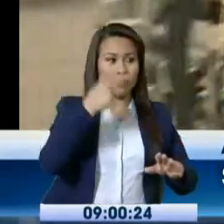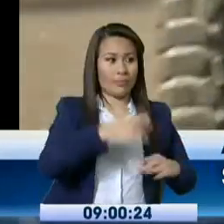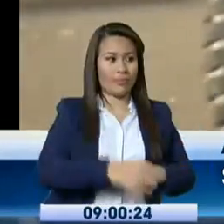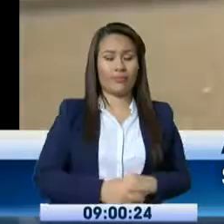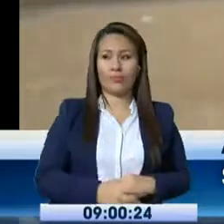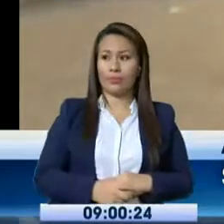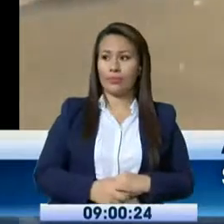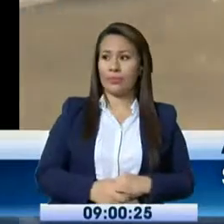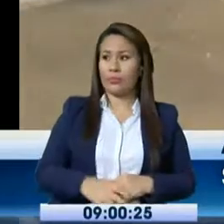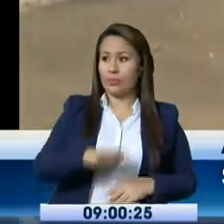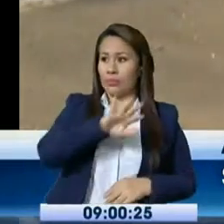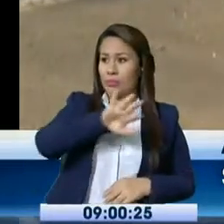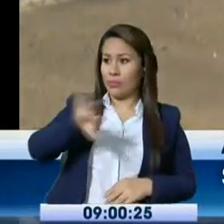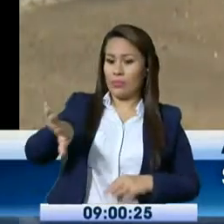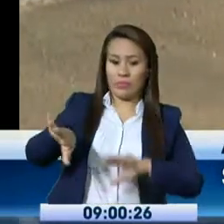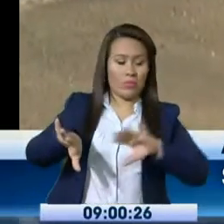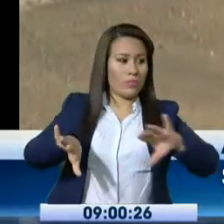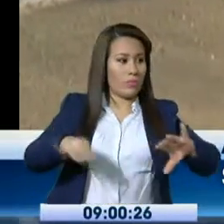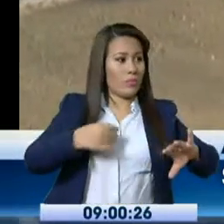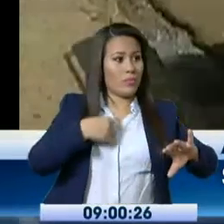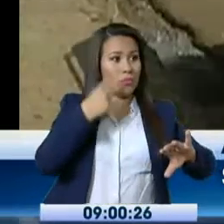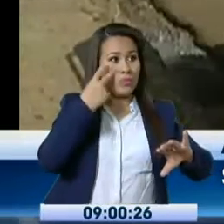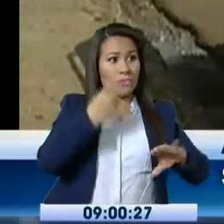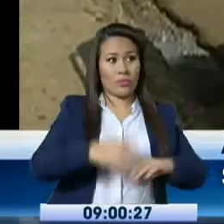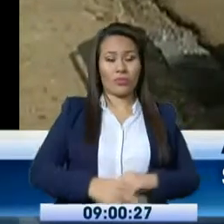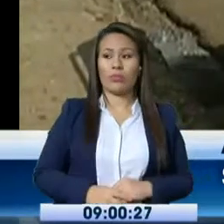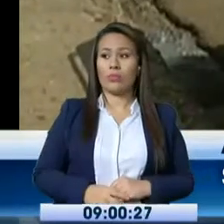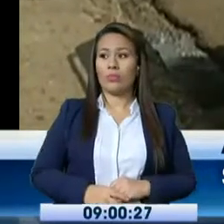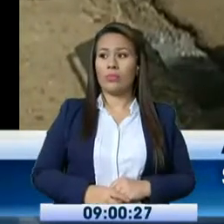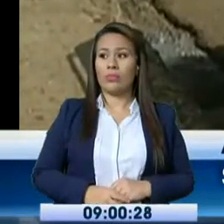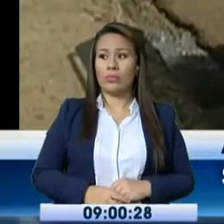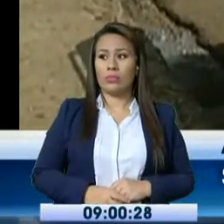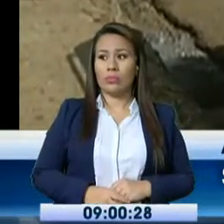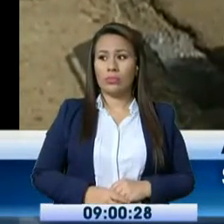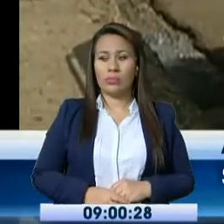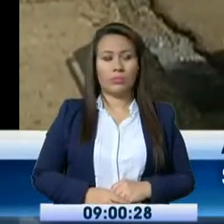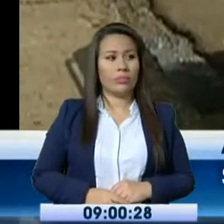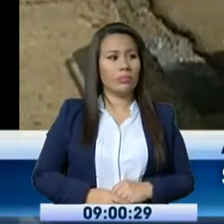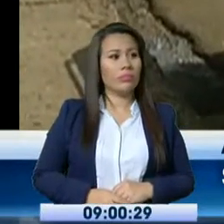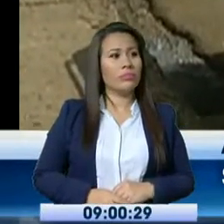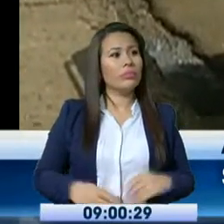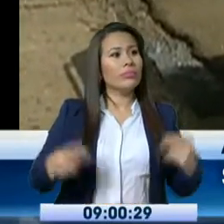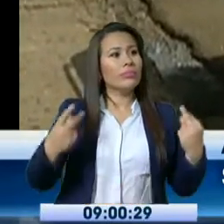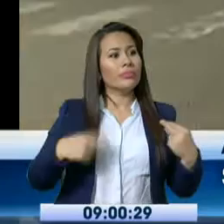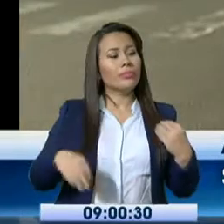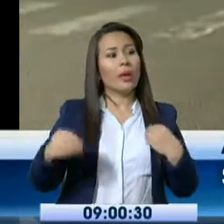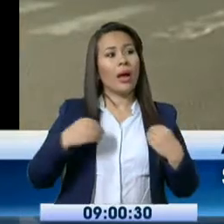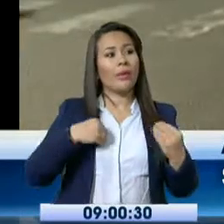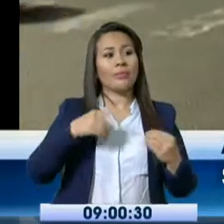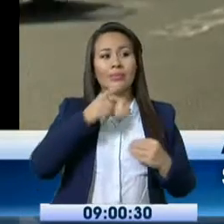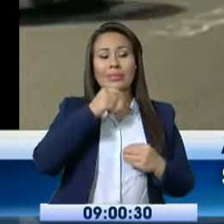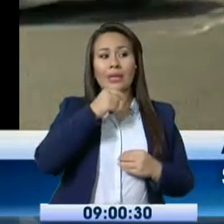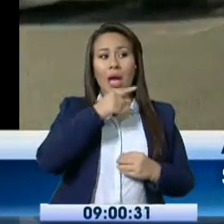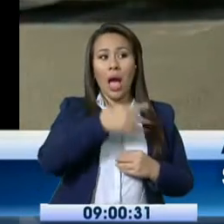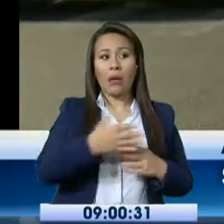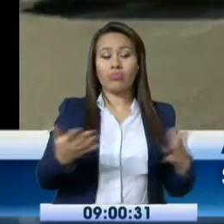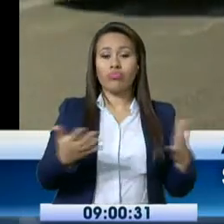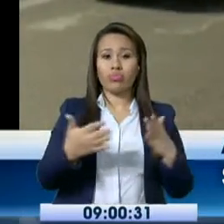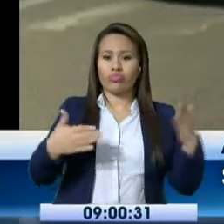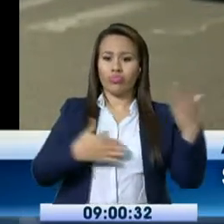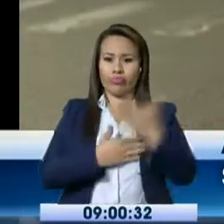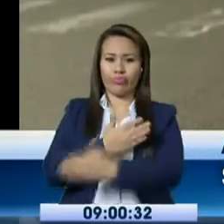dijeron estar bastante acostumbrados a este tipo de accidentes en el sector, pero sí les indignó que el